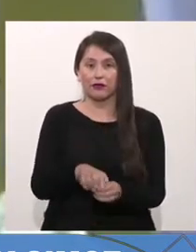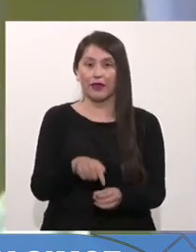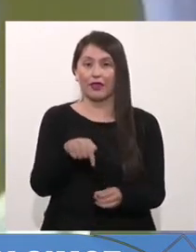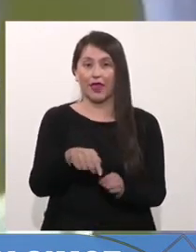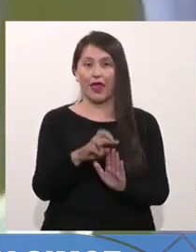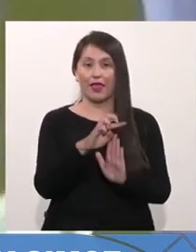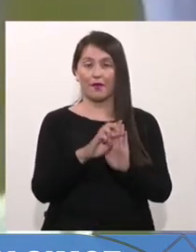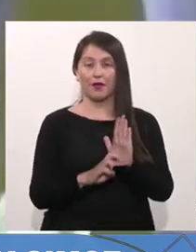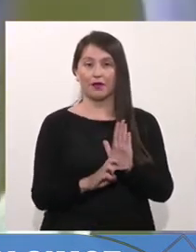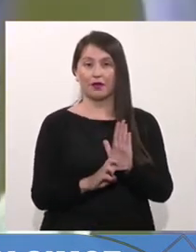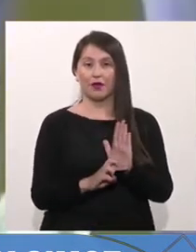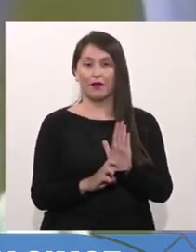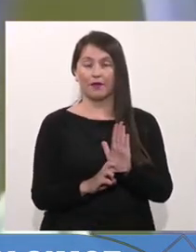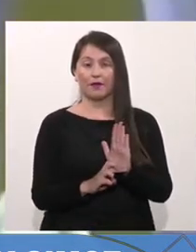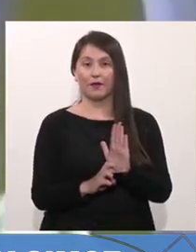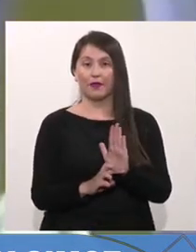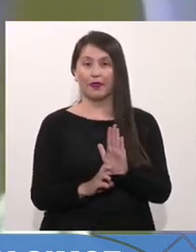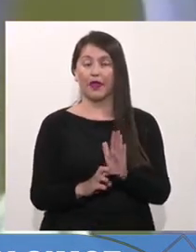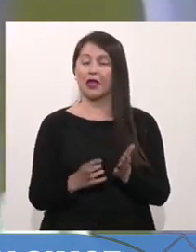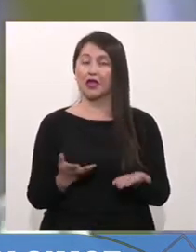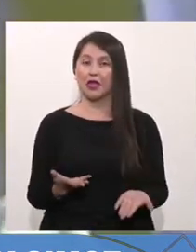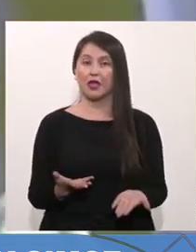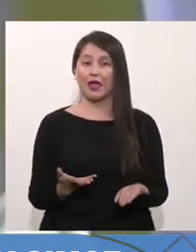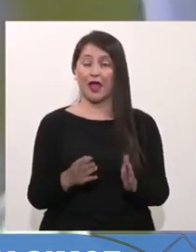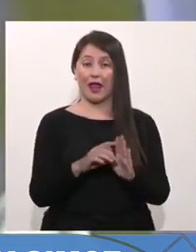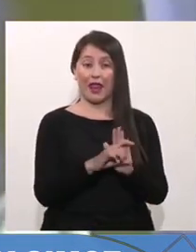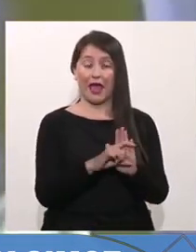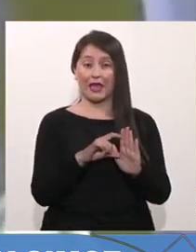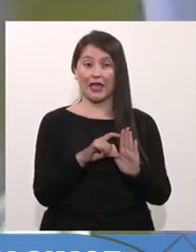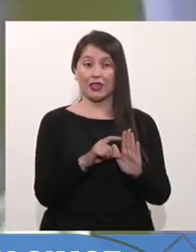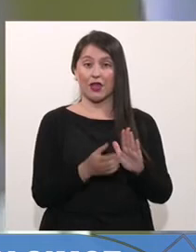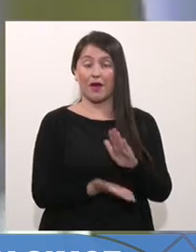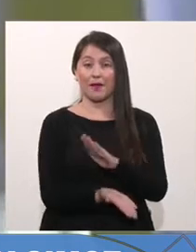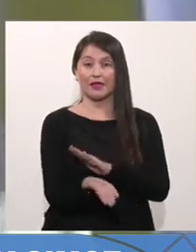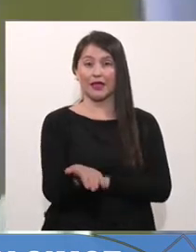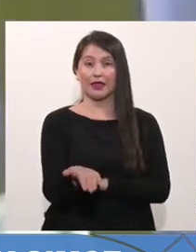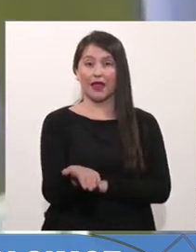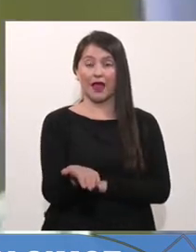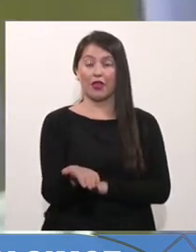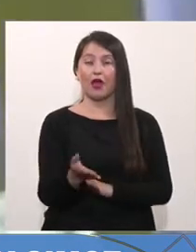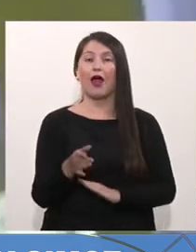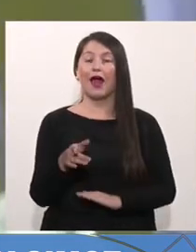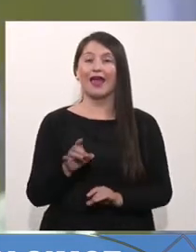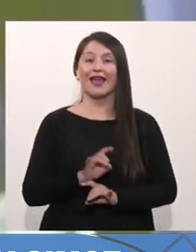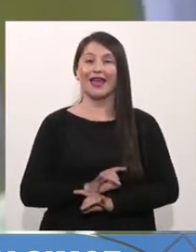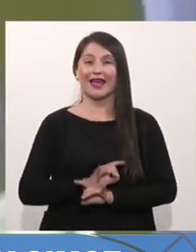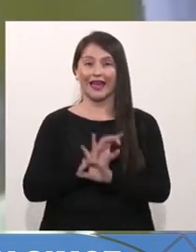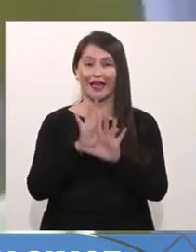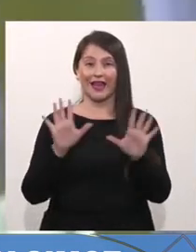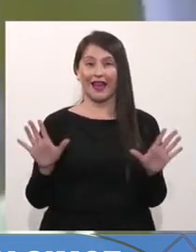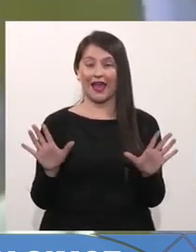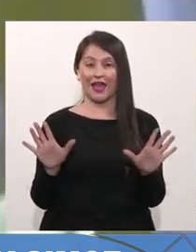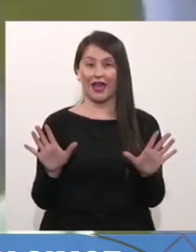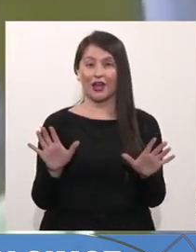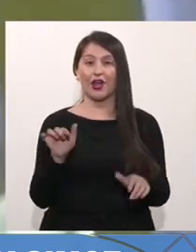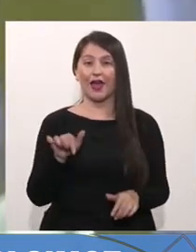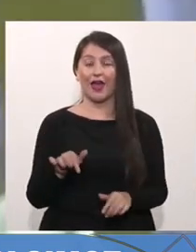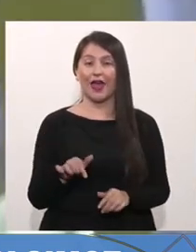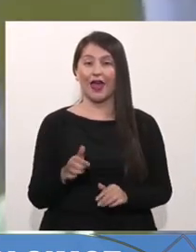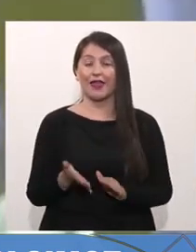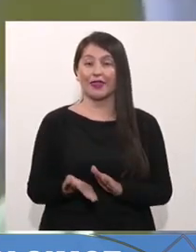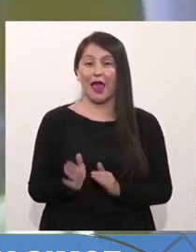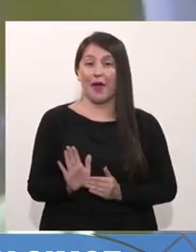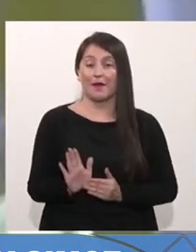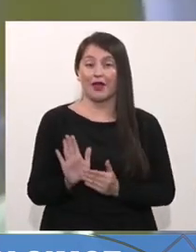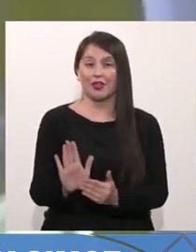de esta moción, y nos parece que las indicaciones que ha presentado dejan absolutamente claro lo que esta moción desde